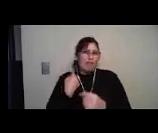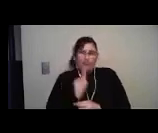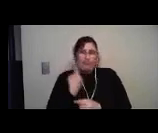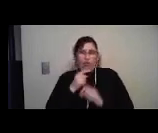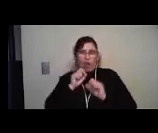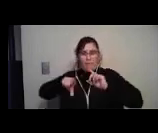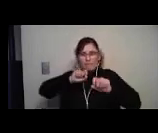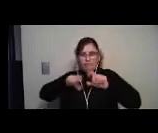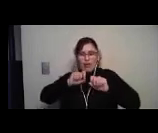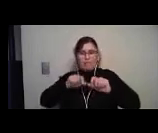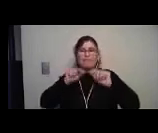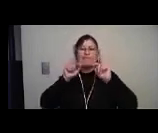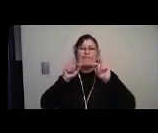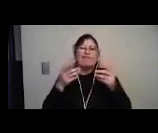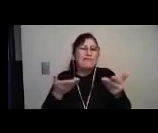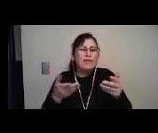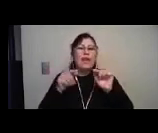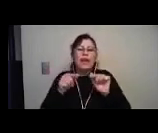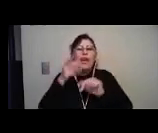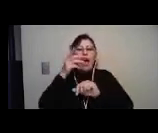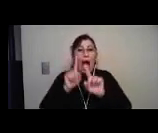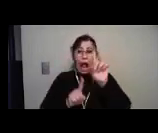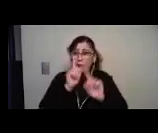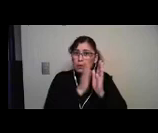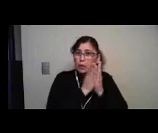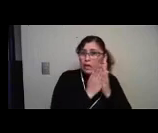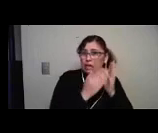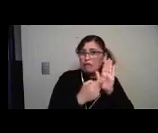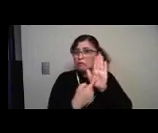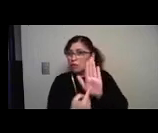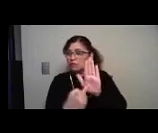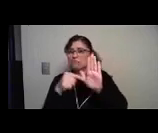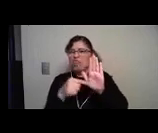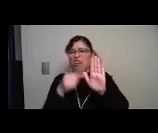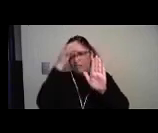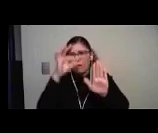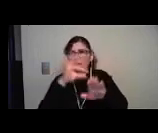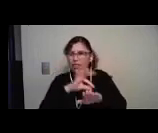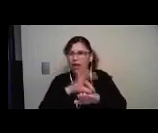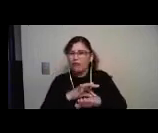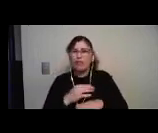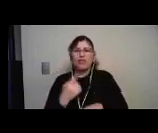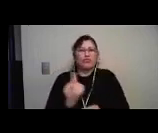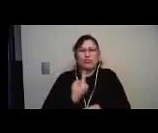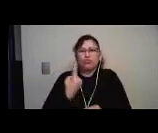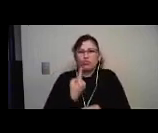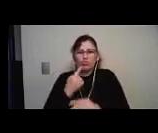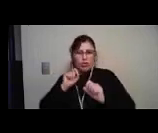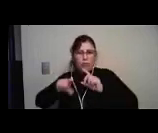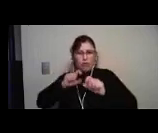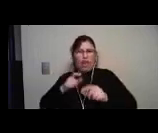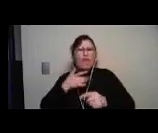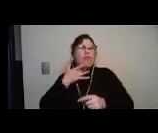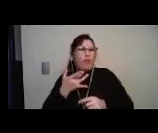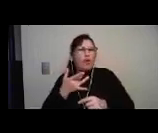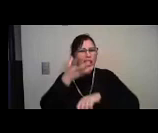también algunos textos refieren que podría ser una enfermedad autoinmune desencadenada por la infección de algún